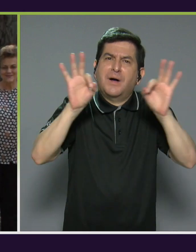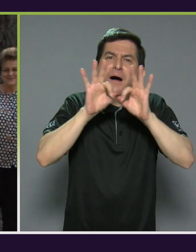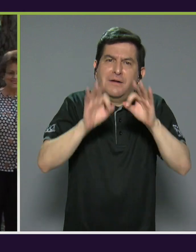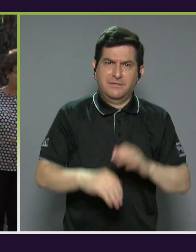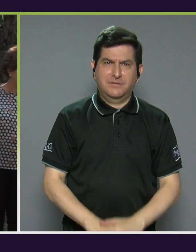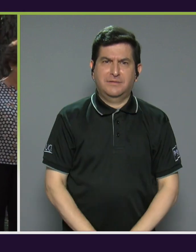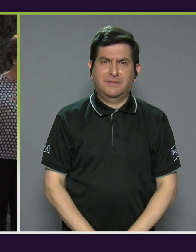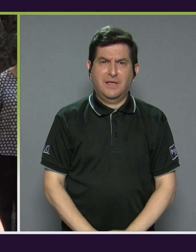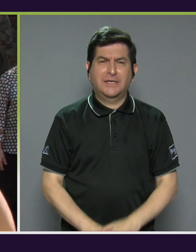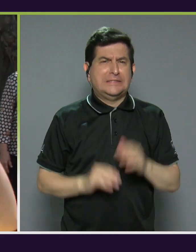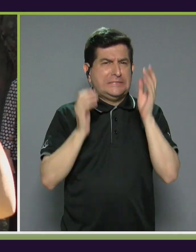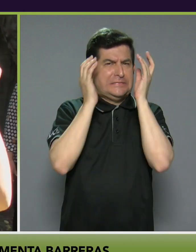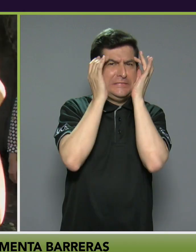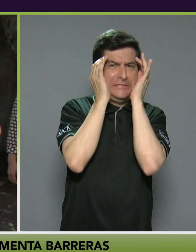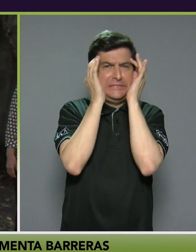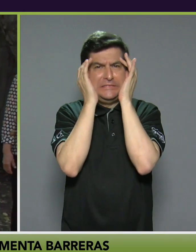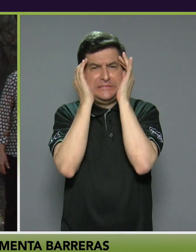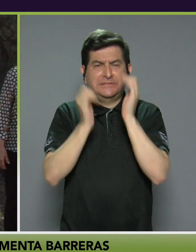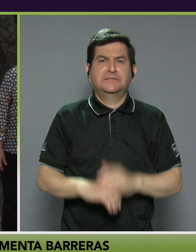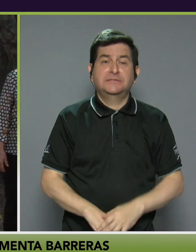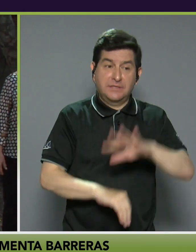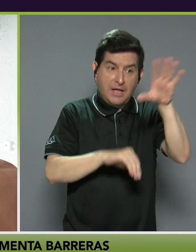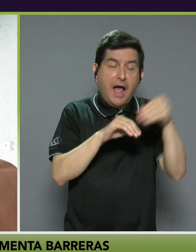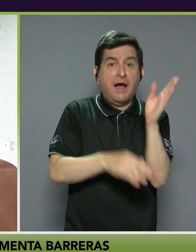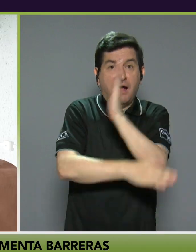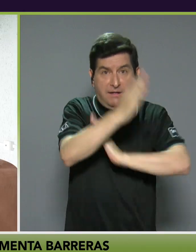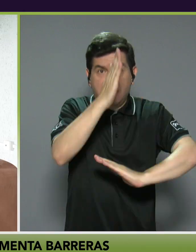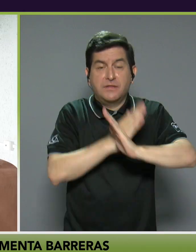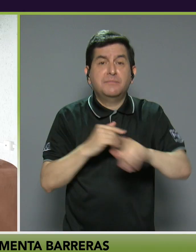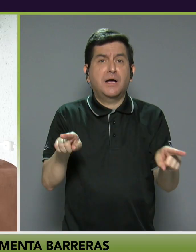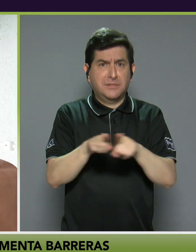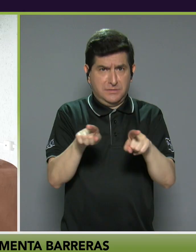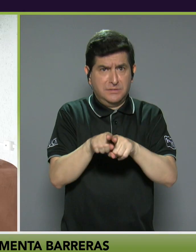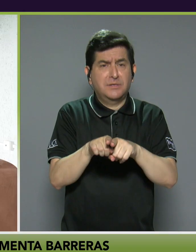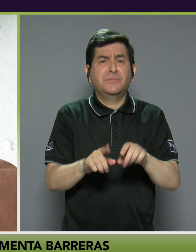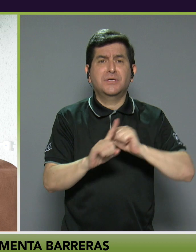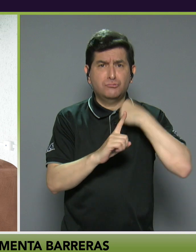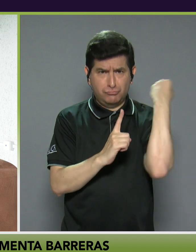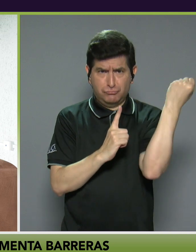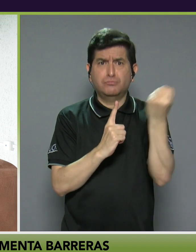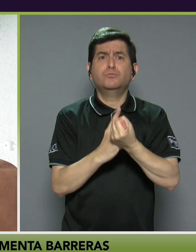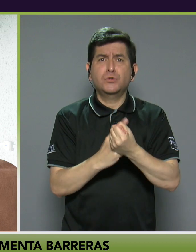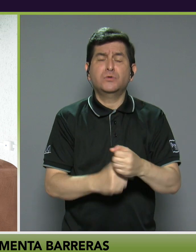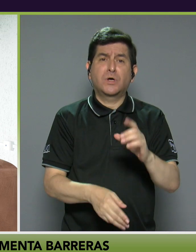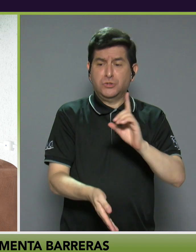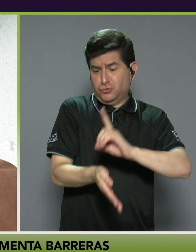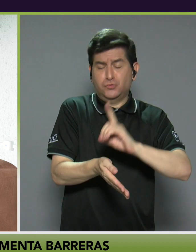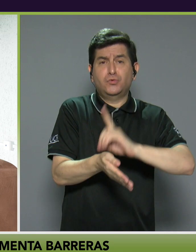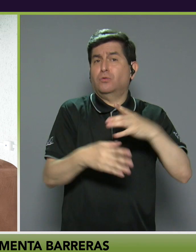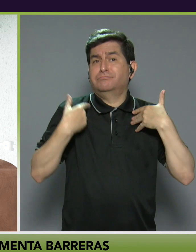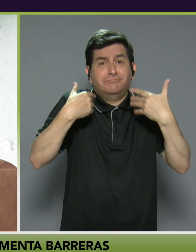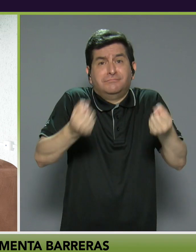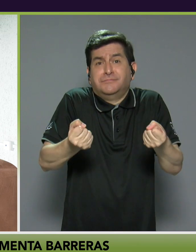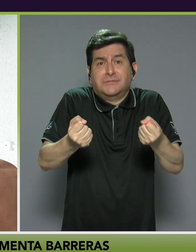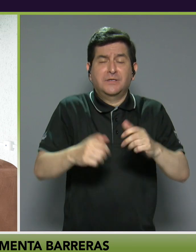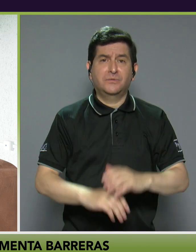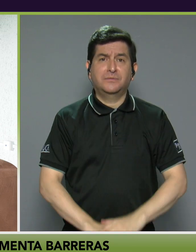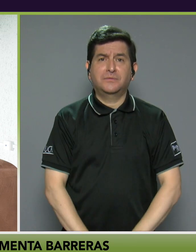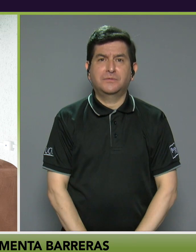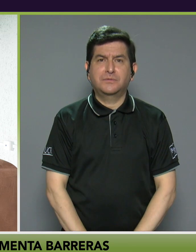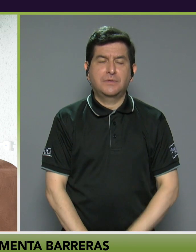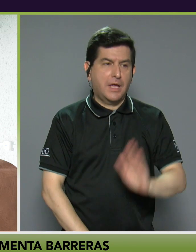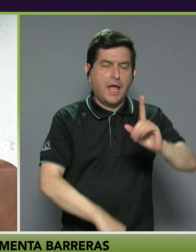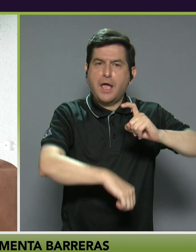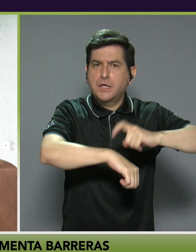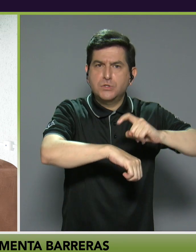mayor preocupación, porque además de la discapacidad también se presentan situaciones médicas, de salud, que en su momento